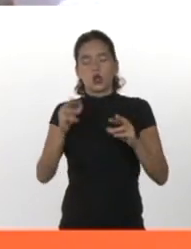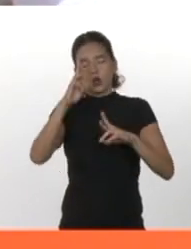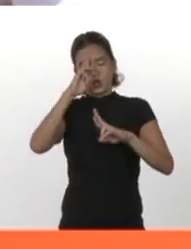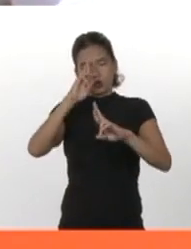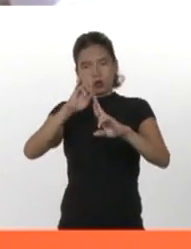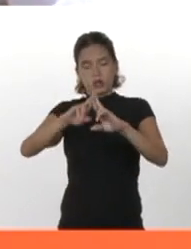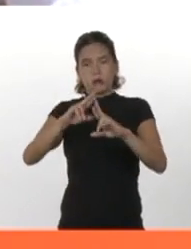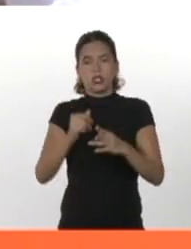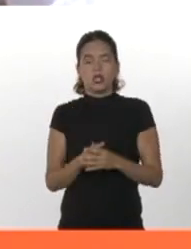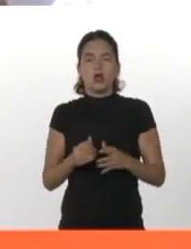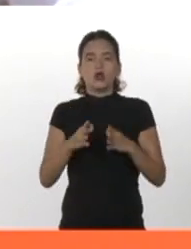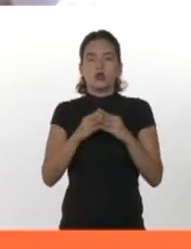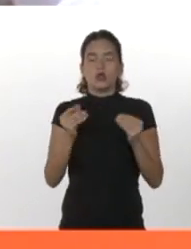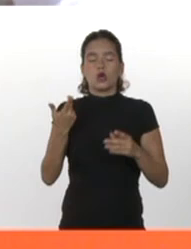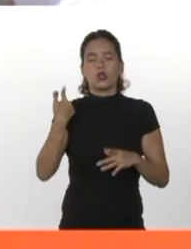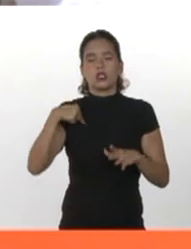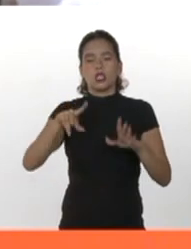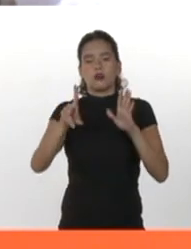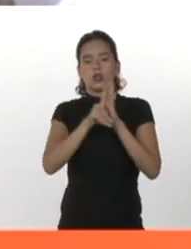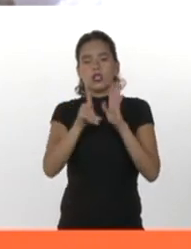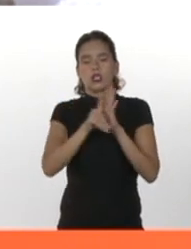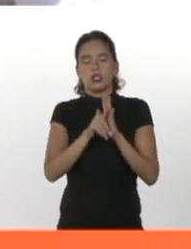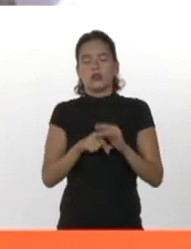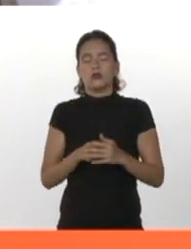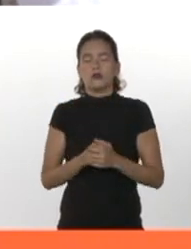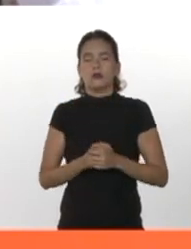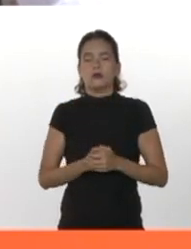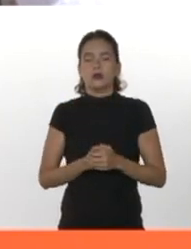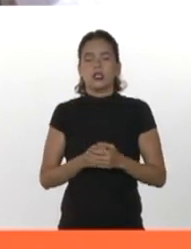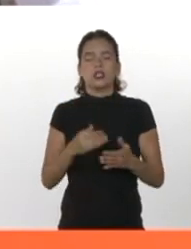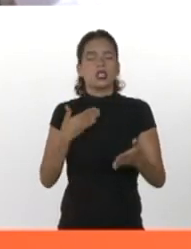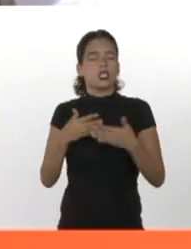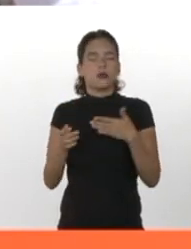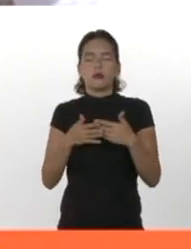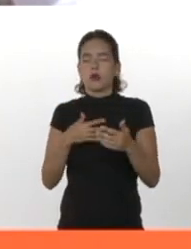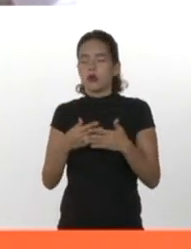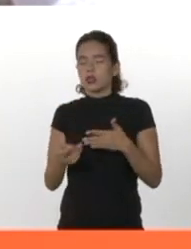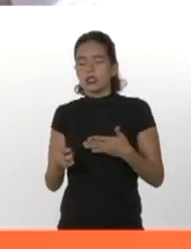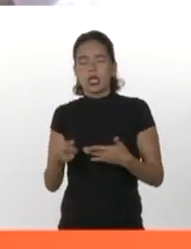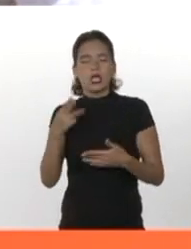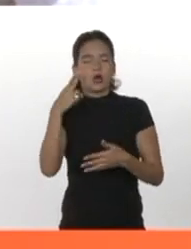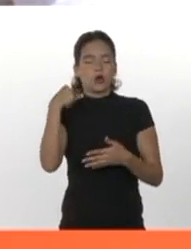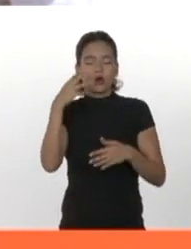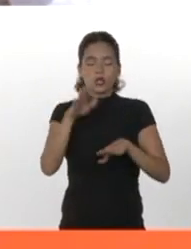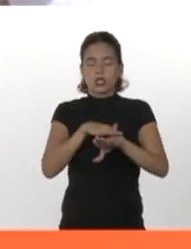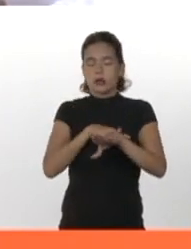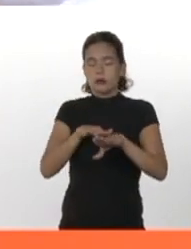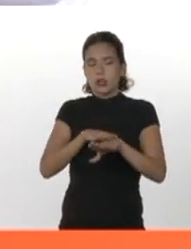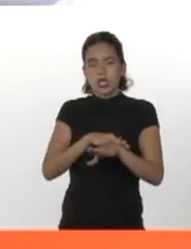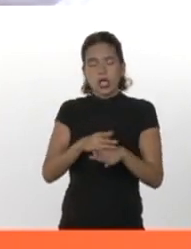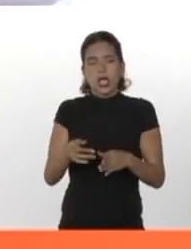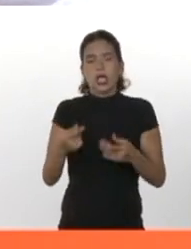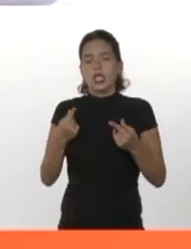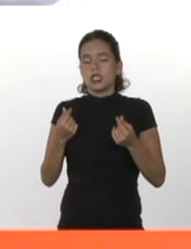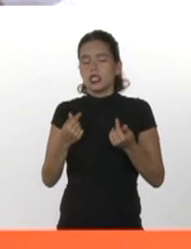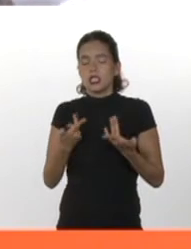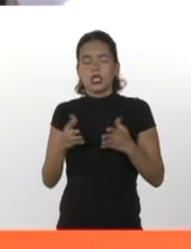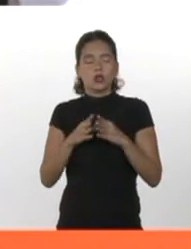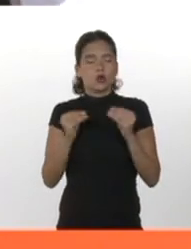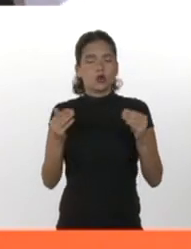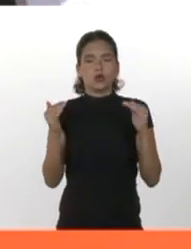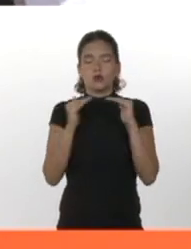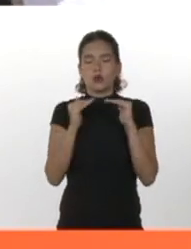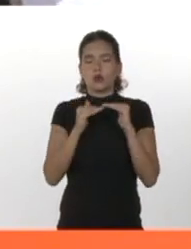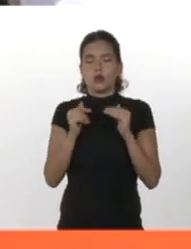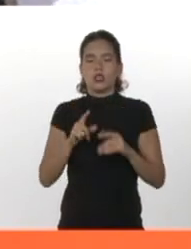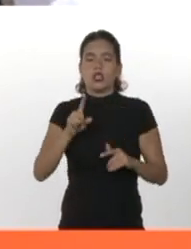respetados, todos tenemos derechos, ¿verdad? Sin importar la raza, condición social, todos debemos ser vistos por igual.